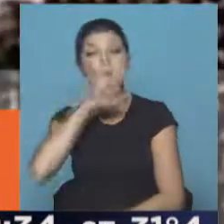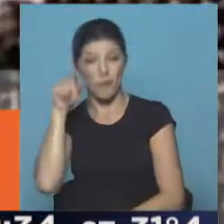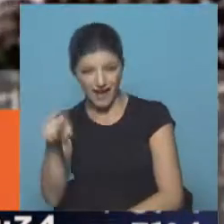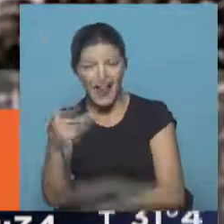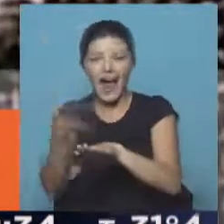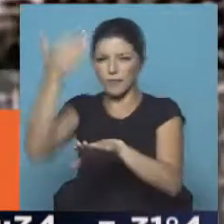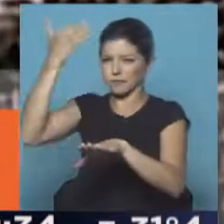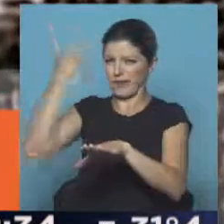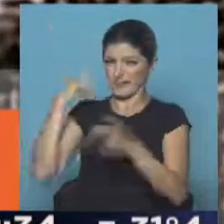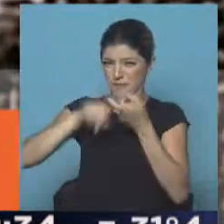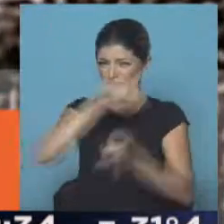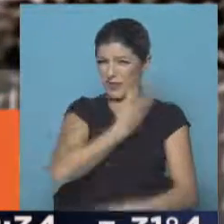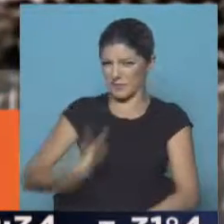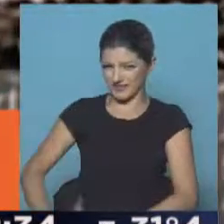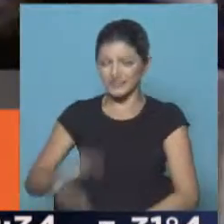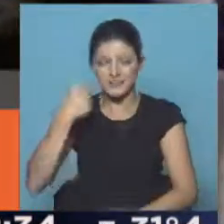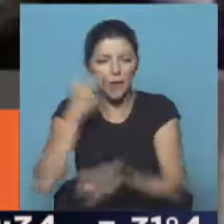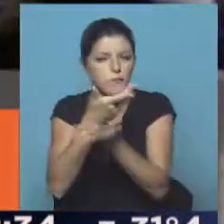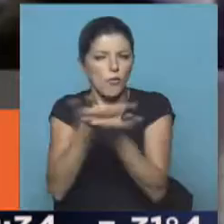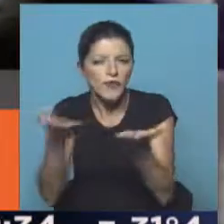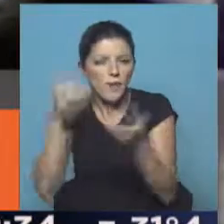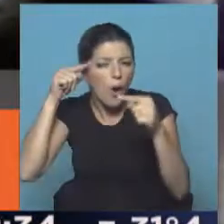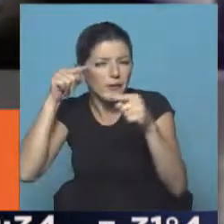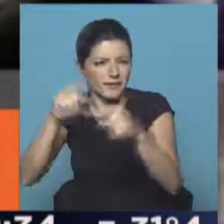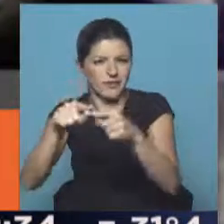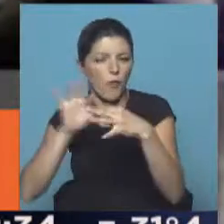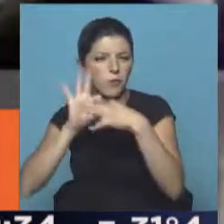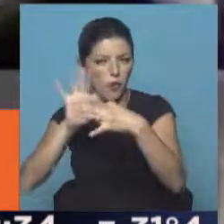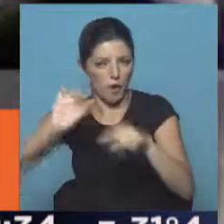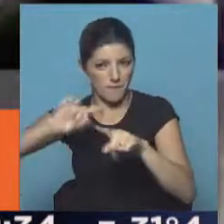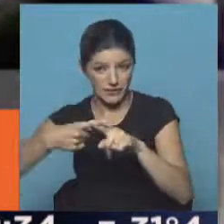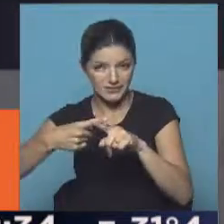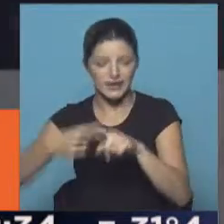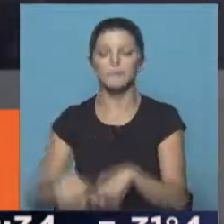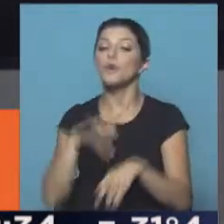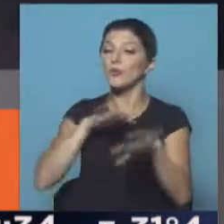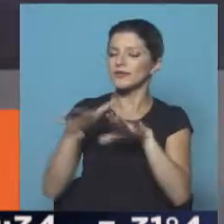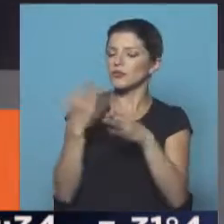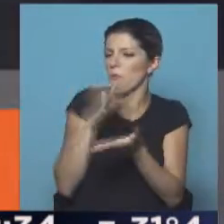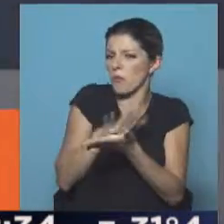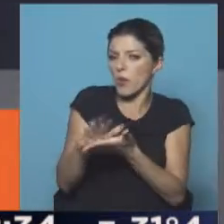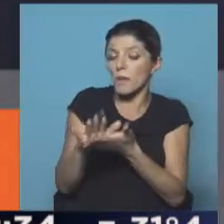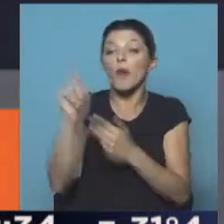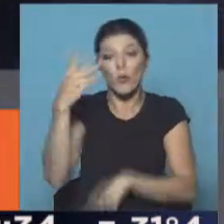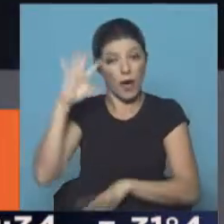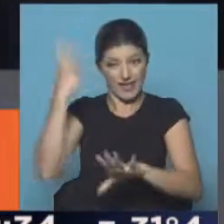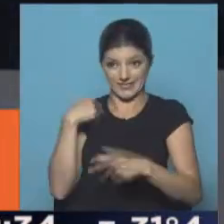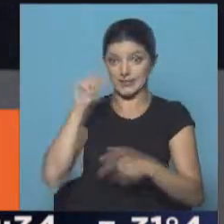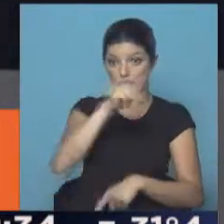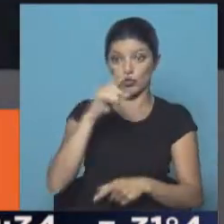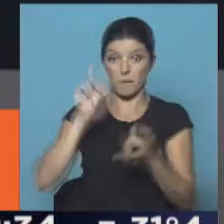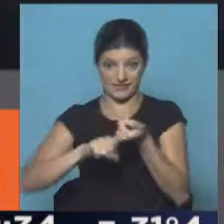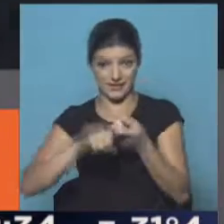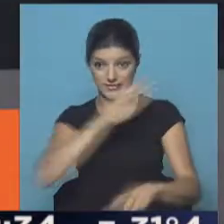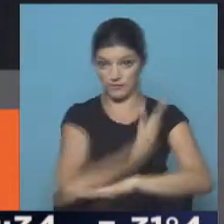aquel momento no ocultó sus ambiciones políticas. En una jugada un poco simbólica y bastante novedosa, cuando llegó con su esposo a la Casa